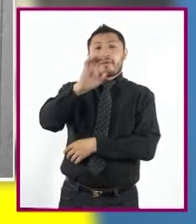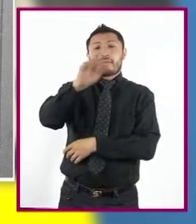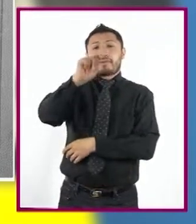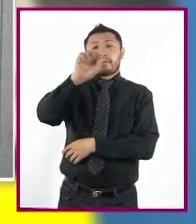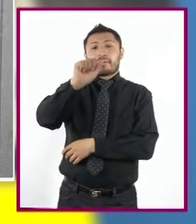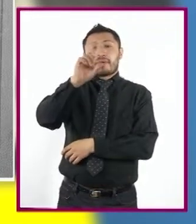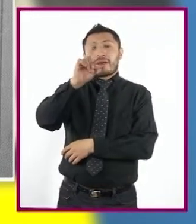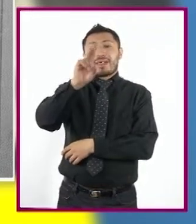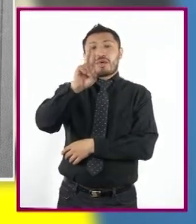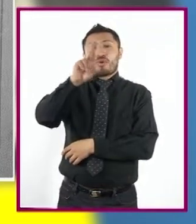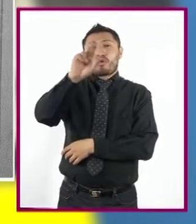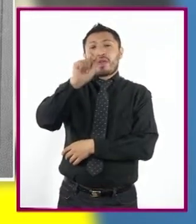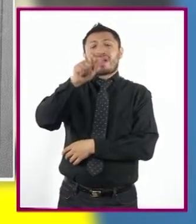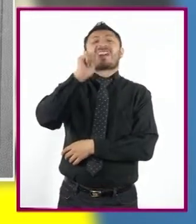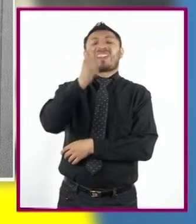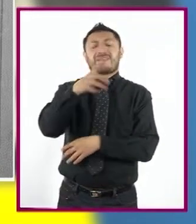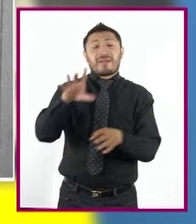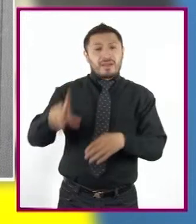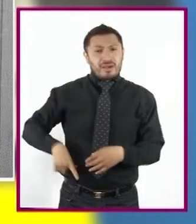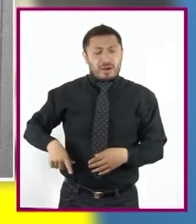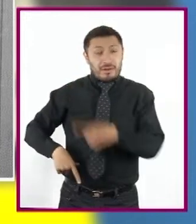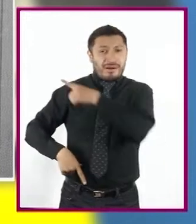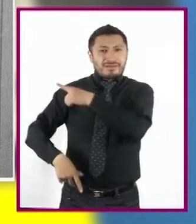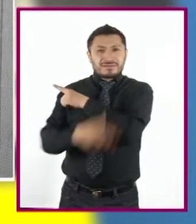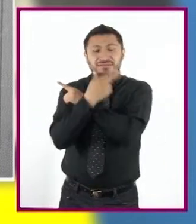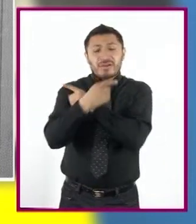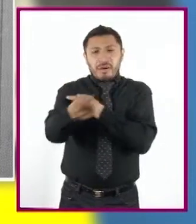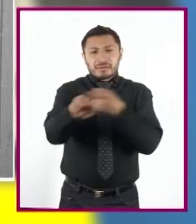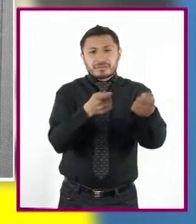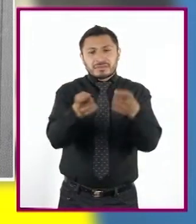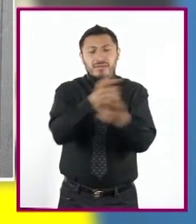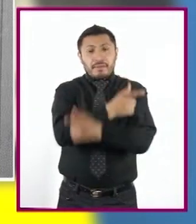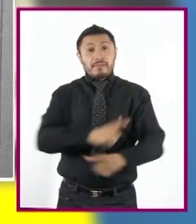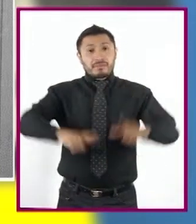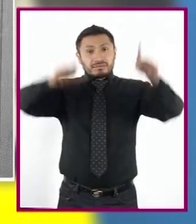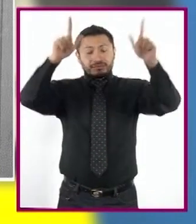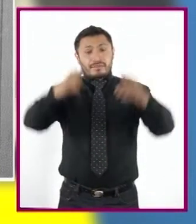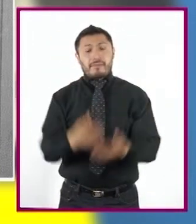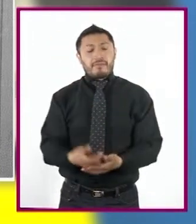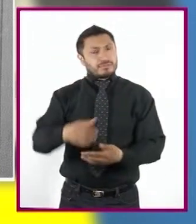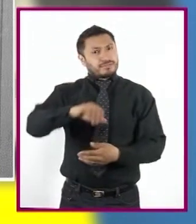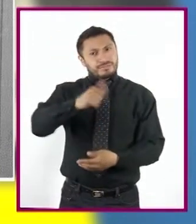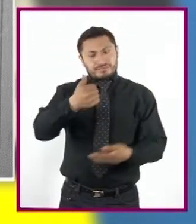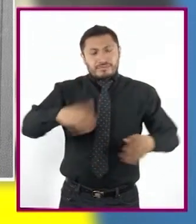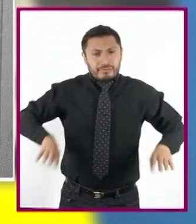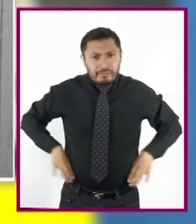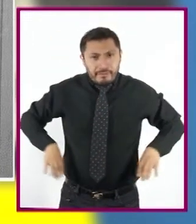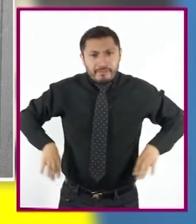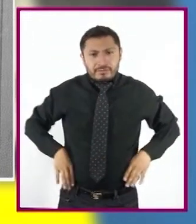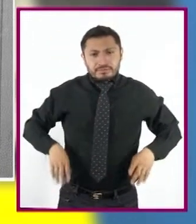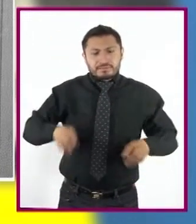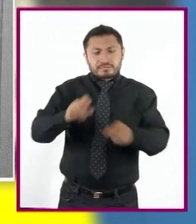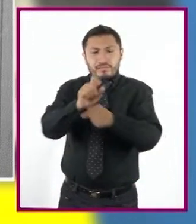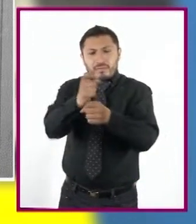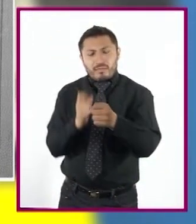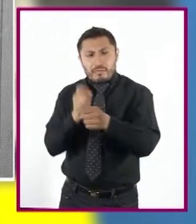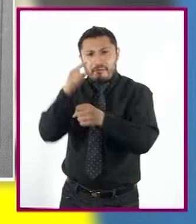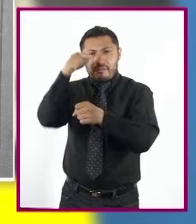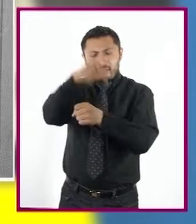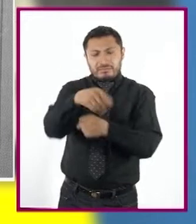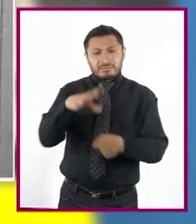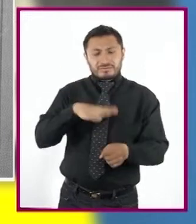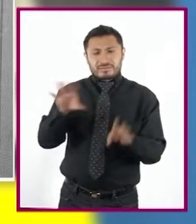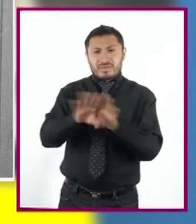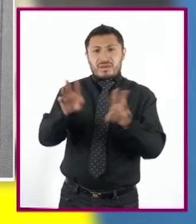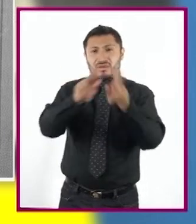Eso simboliza que el gobierno de Díaz controlaba la libertad. Sobresalen otros aspectos como el cañón que irónicamente alude a